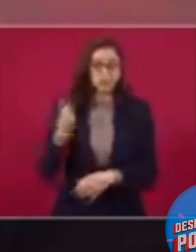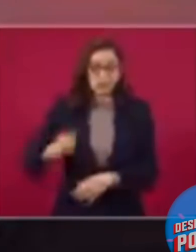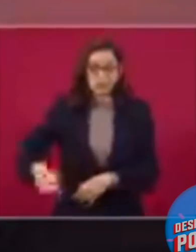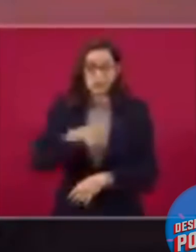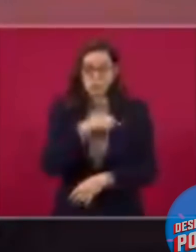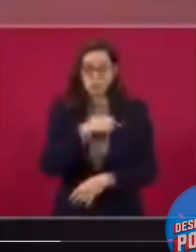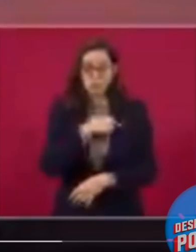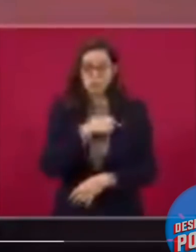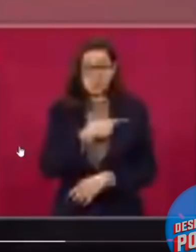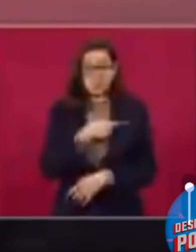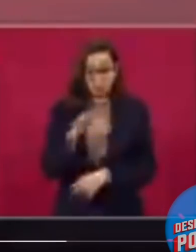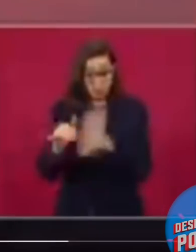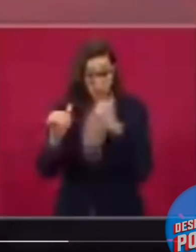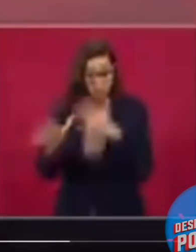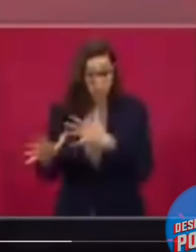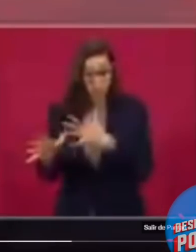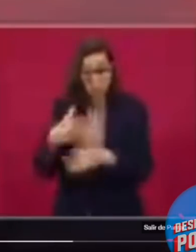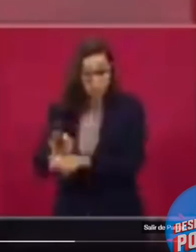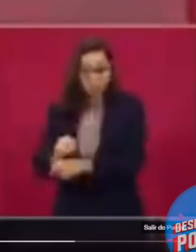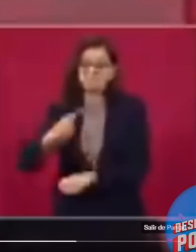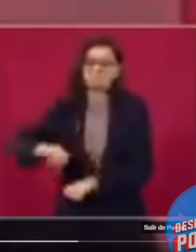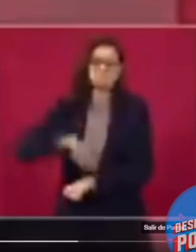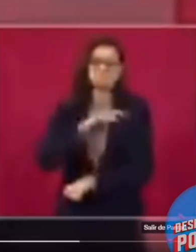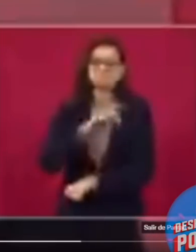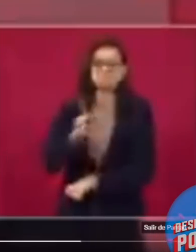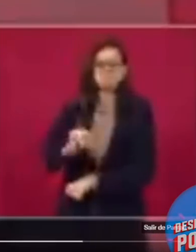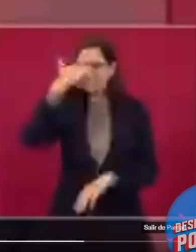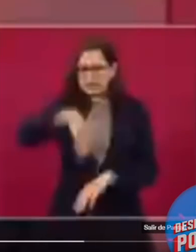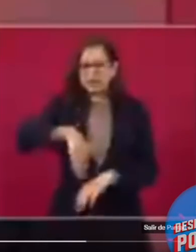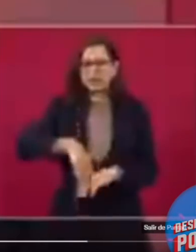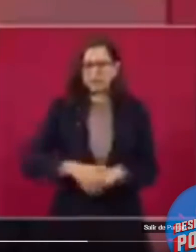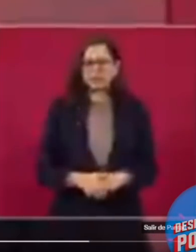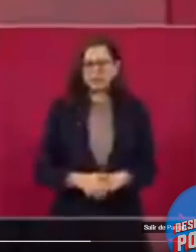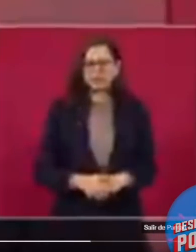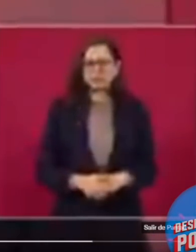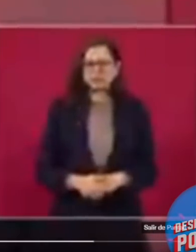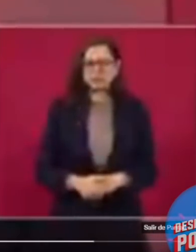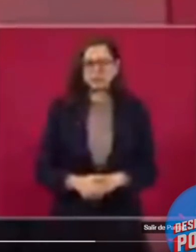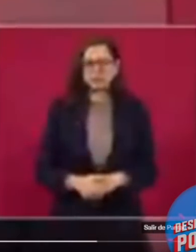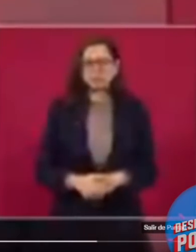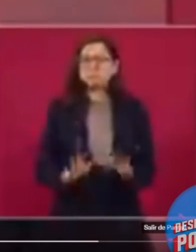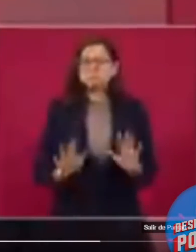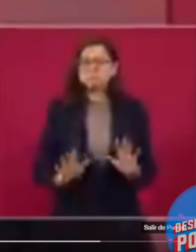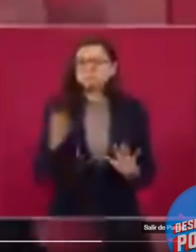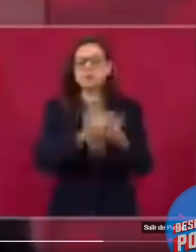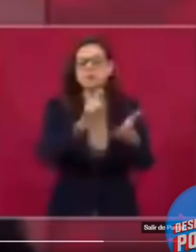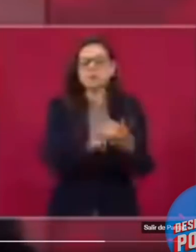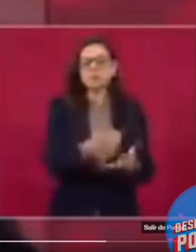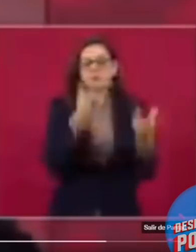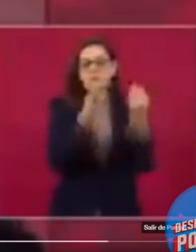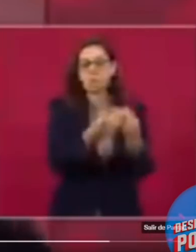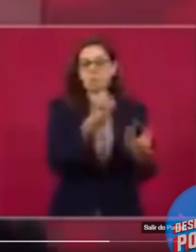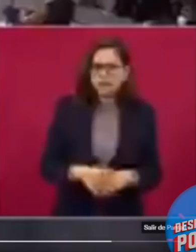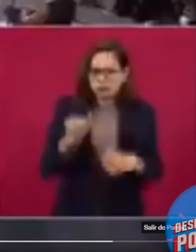nosotros no protegemos la corrupción. Eso ya lo saben y lo entienden. ¿Cuándo han